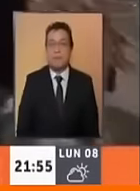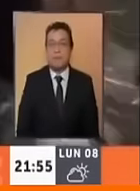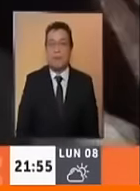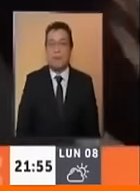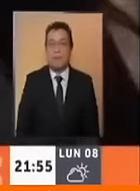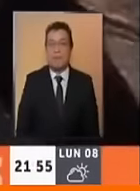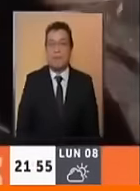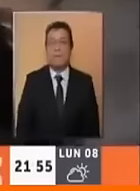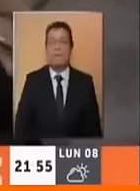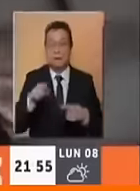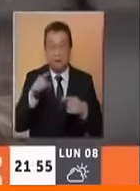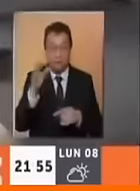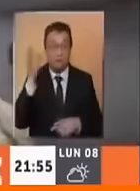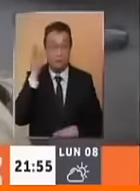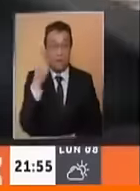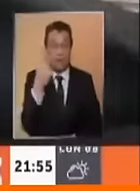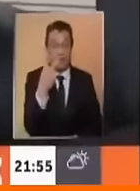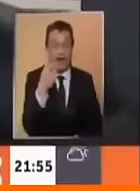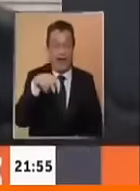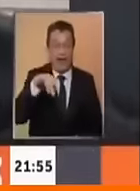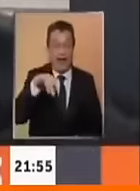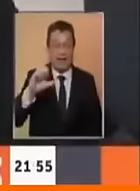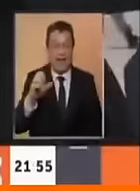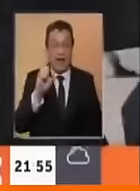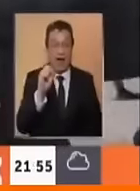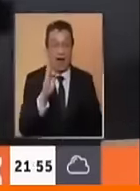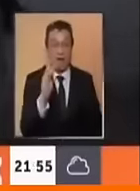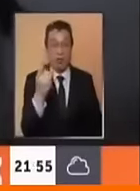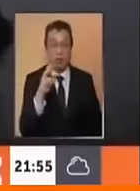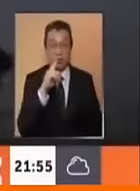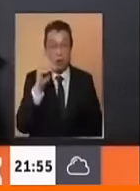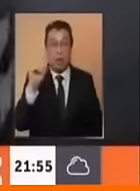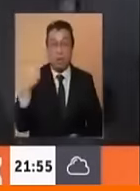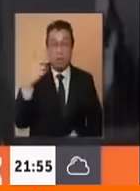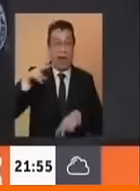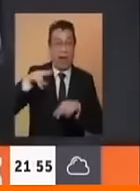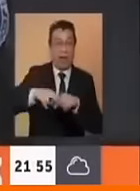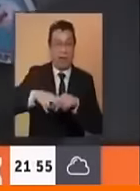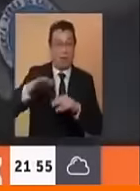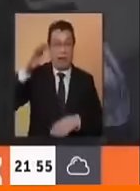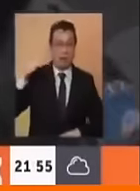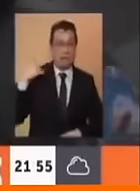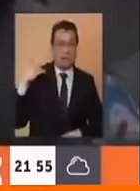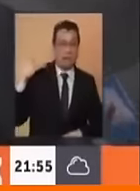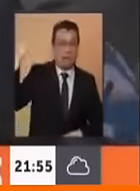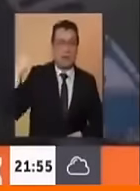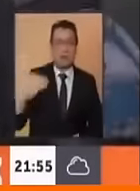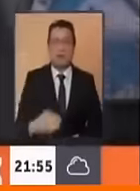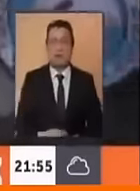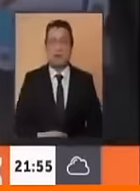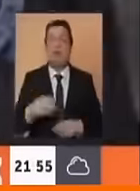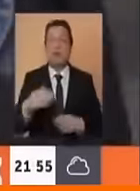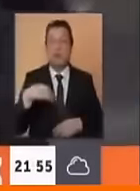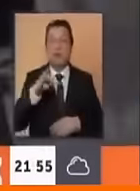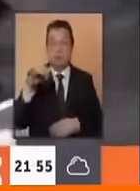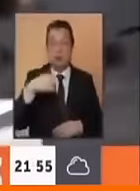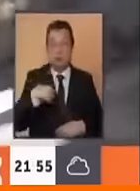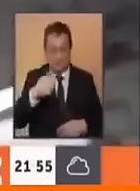La subteniente Vania Aburto es la primera antigüedad de su curso. Algún día voy a estar haciendo esta